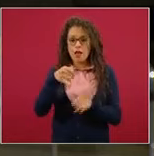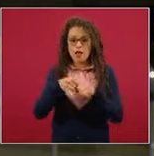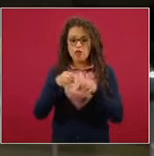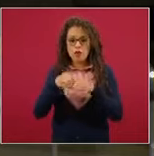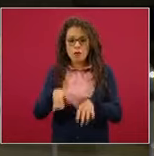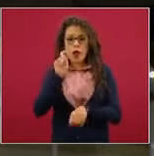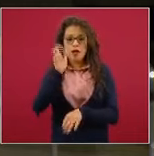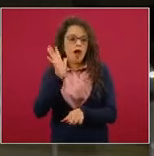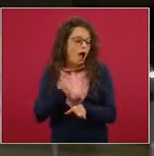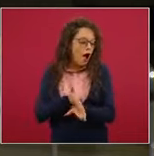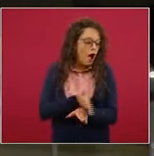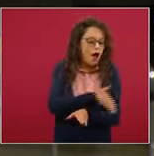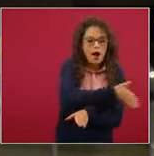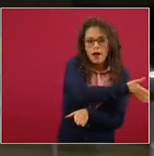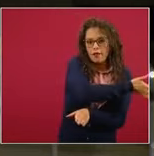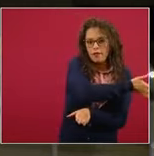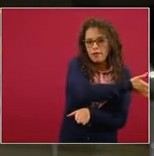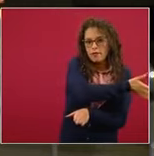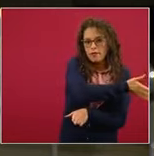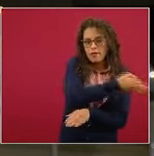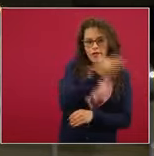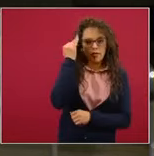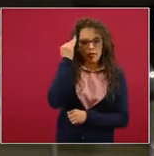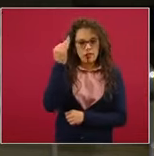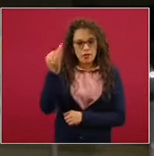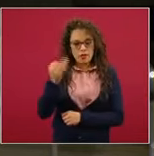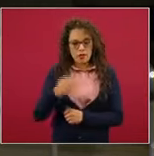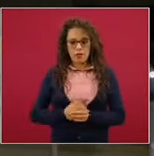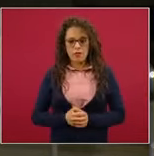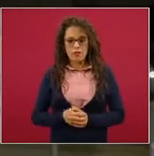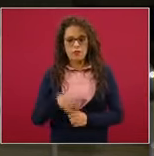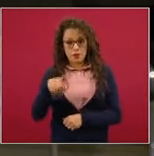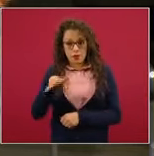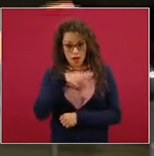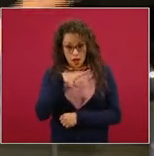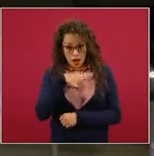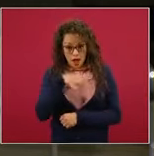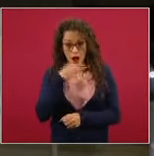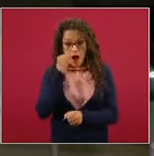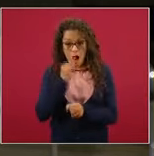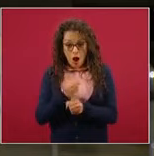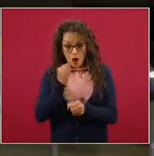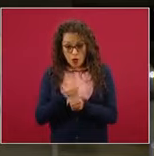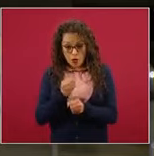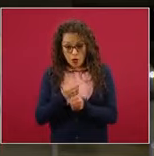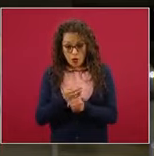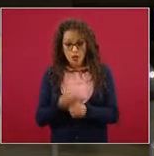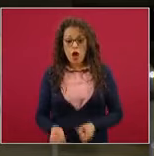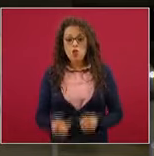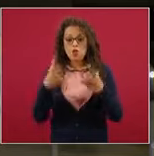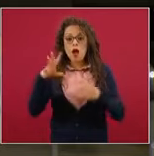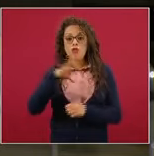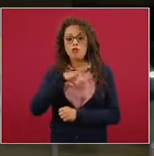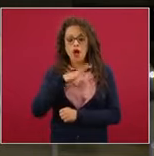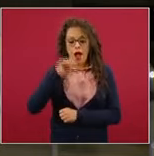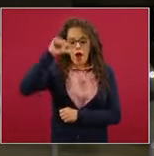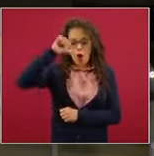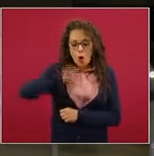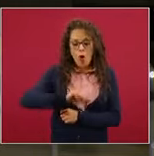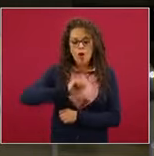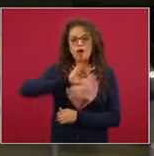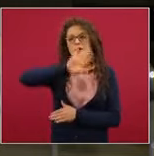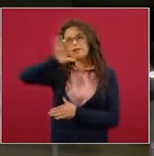que quiero saber es si tienen ahorita el dato de cuánto pasamos de un día para otro. Y